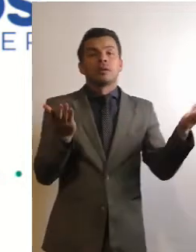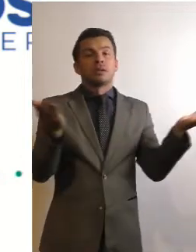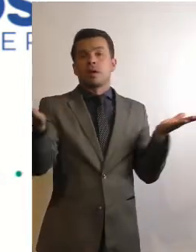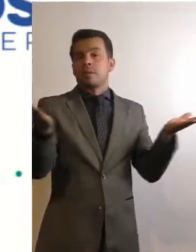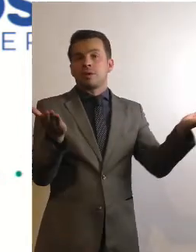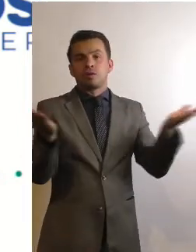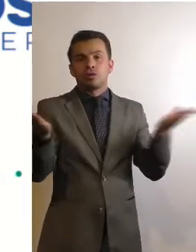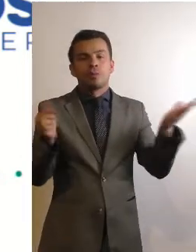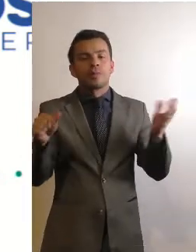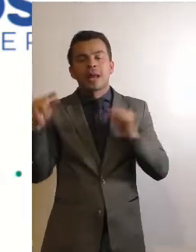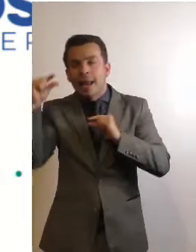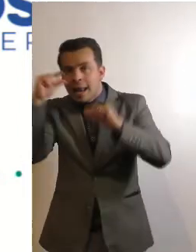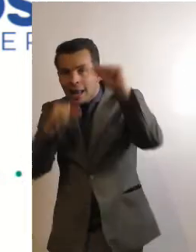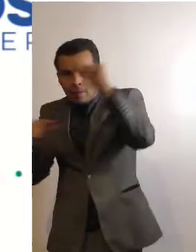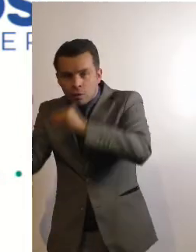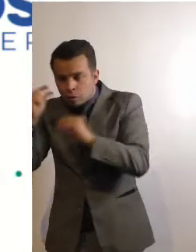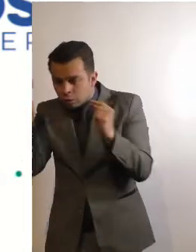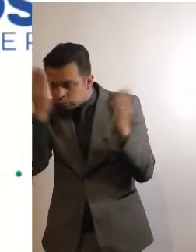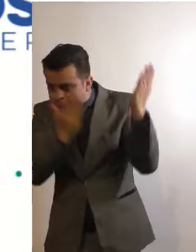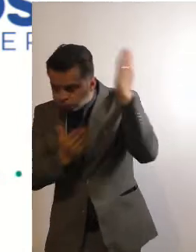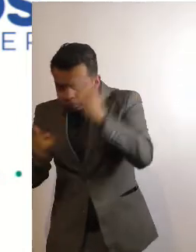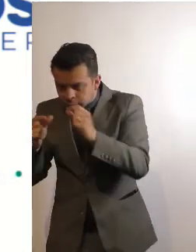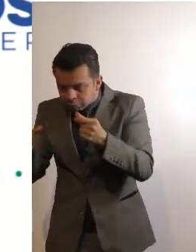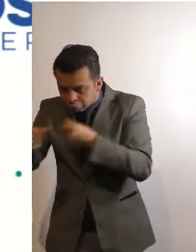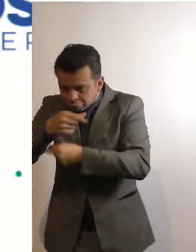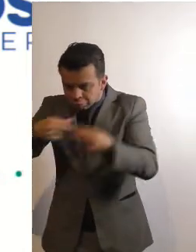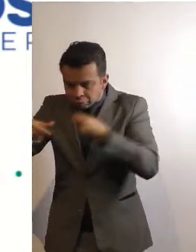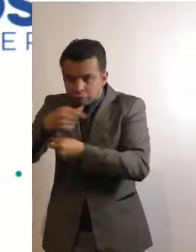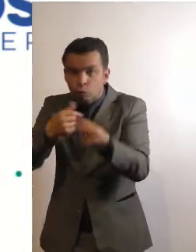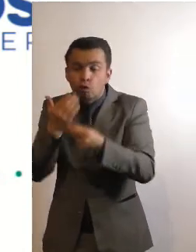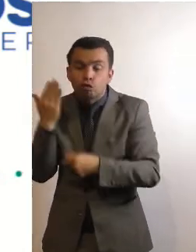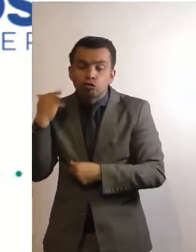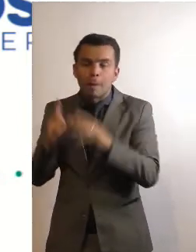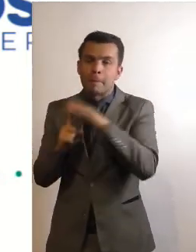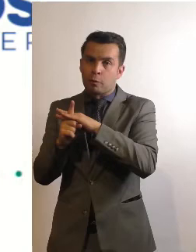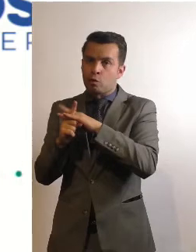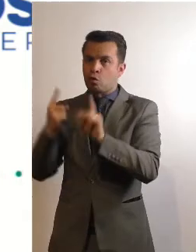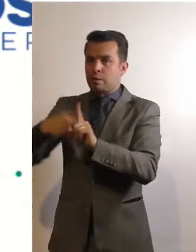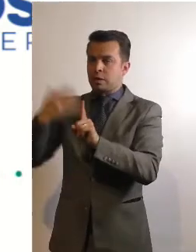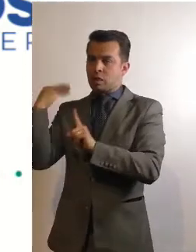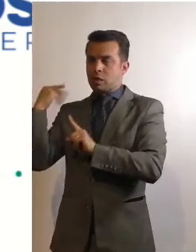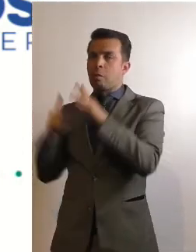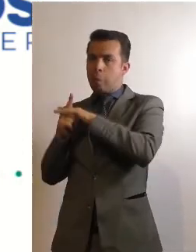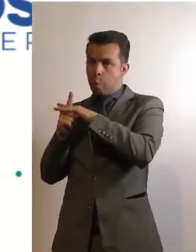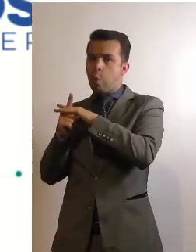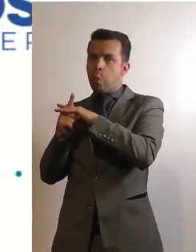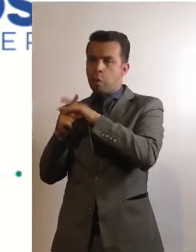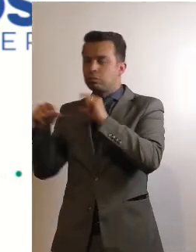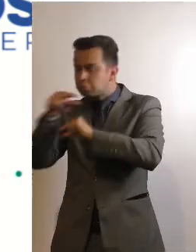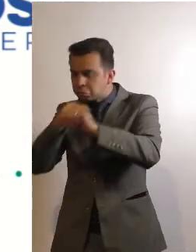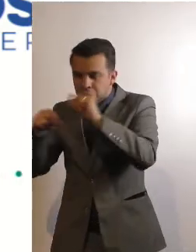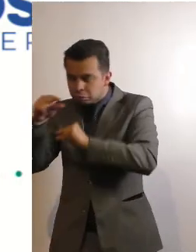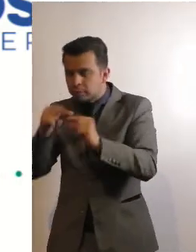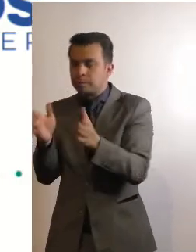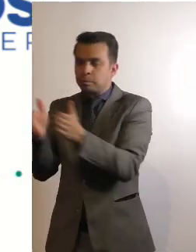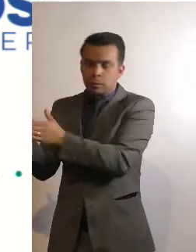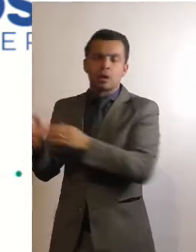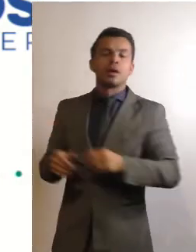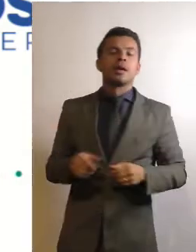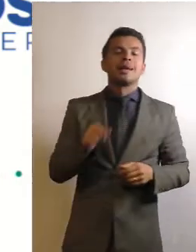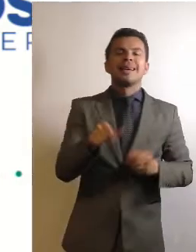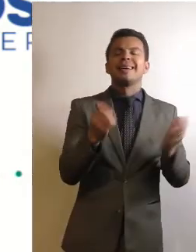del laboratorio clínico que inauguramos el mes pasado y de servicios de